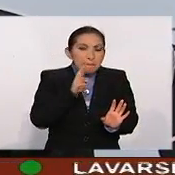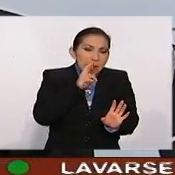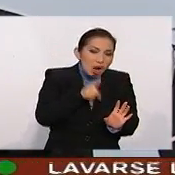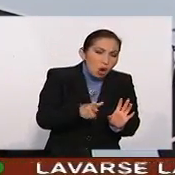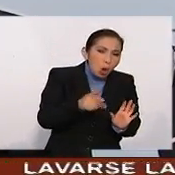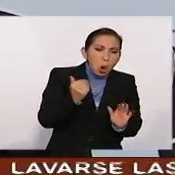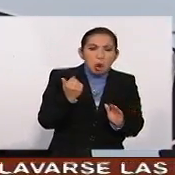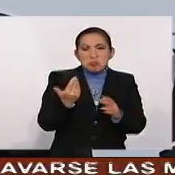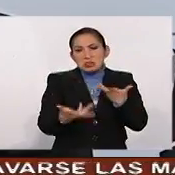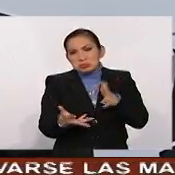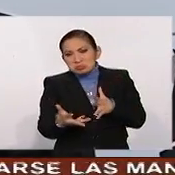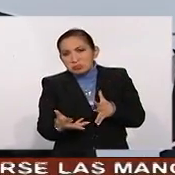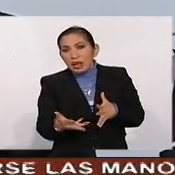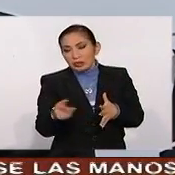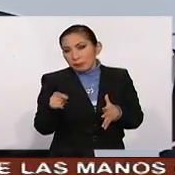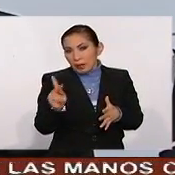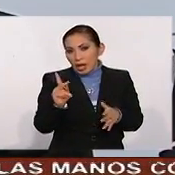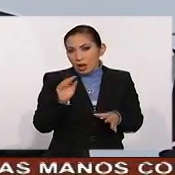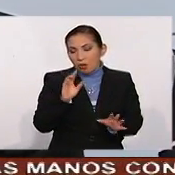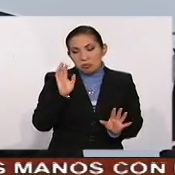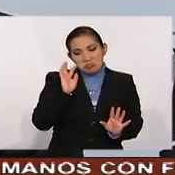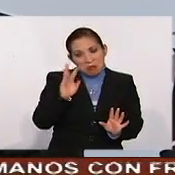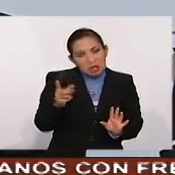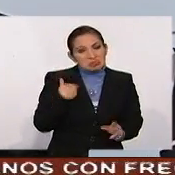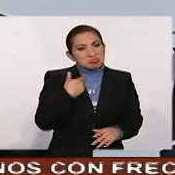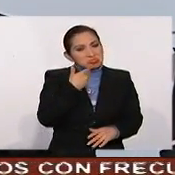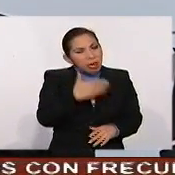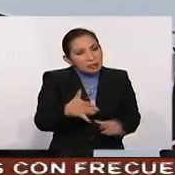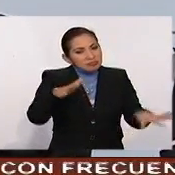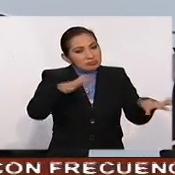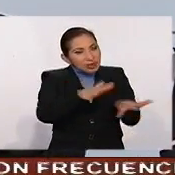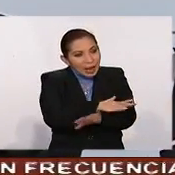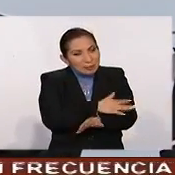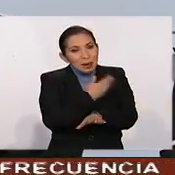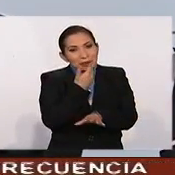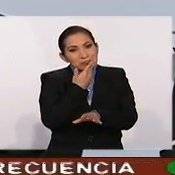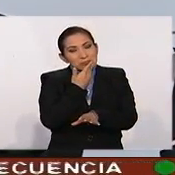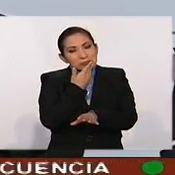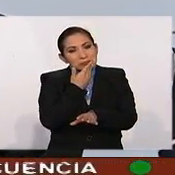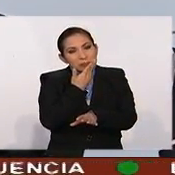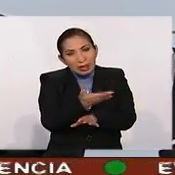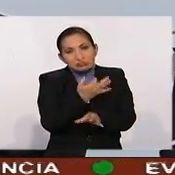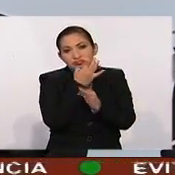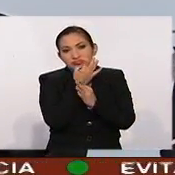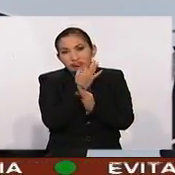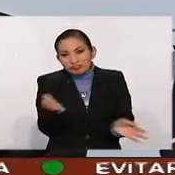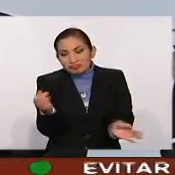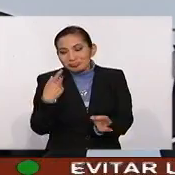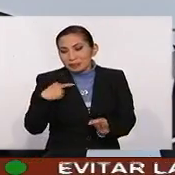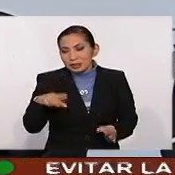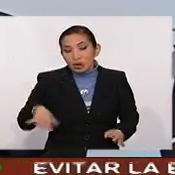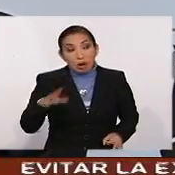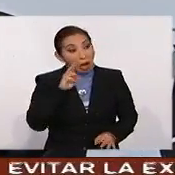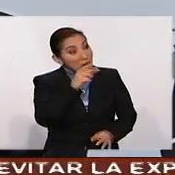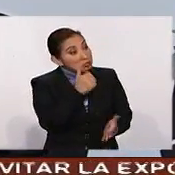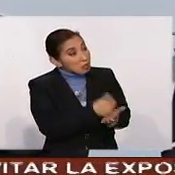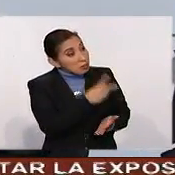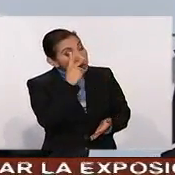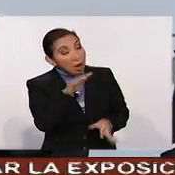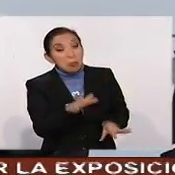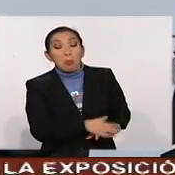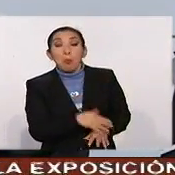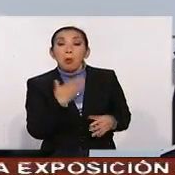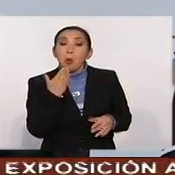mejorado, pero creo que es una buena reforma, que es una buena noticia para la ciudad al final del día, y hay que estar